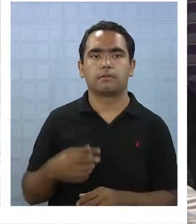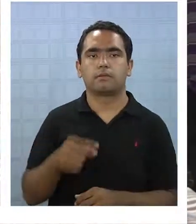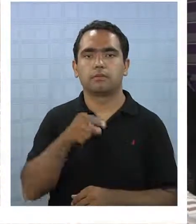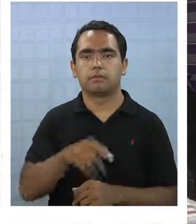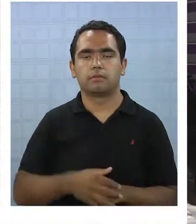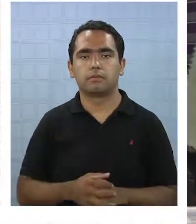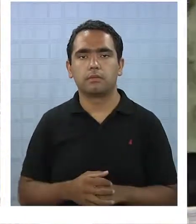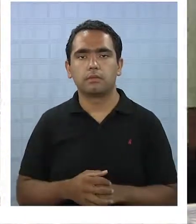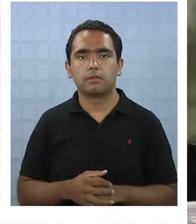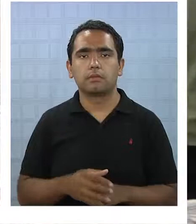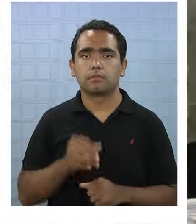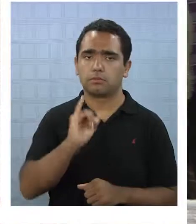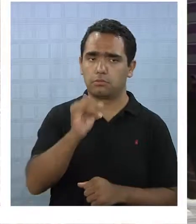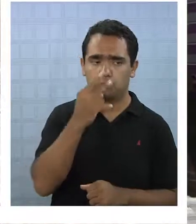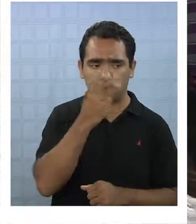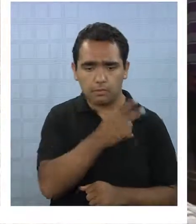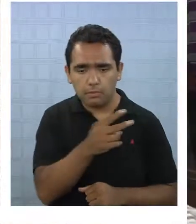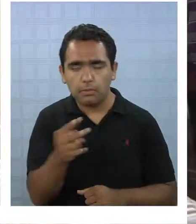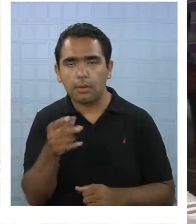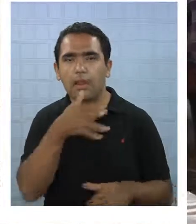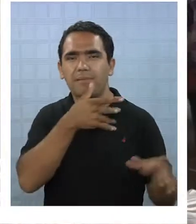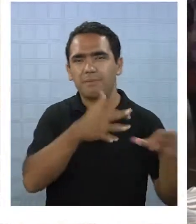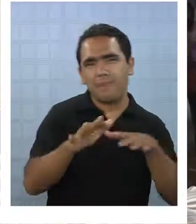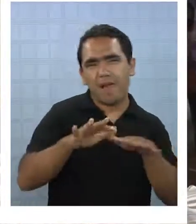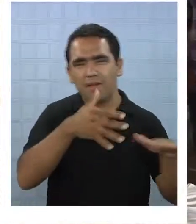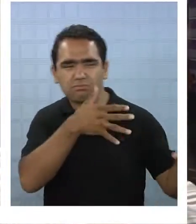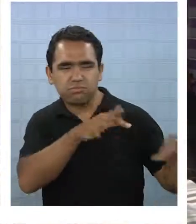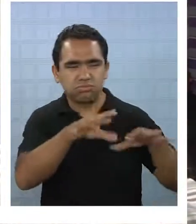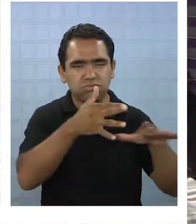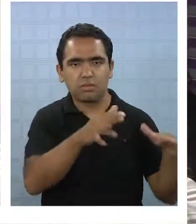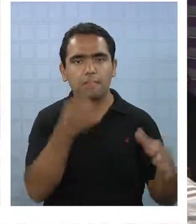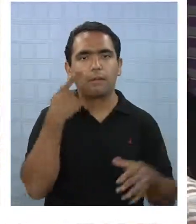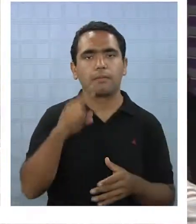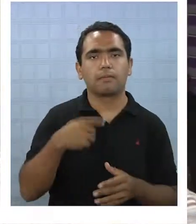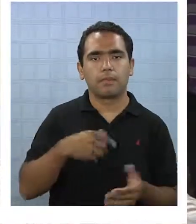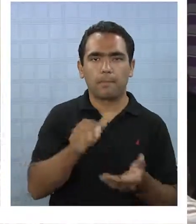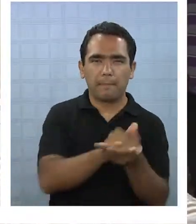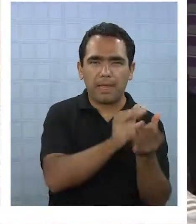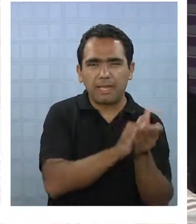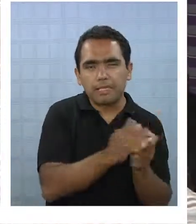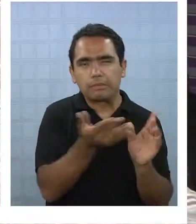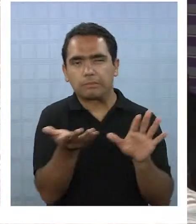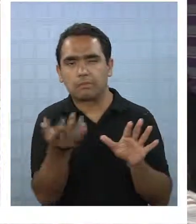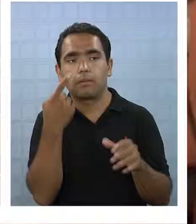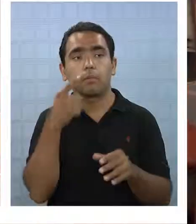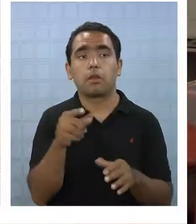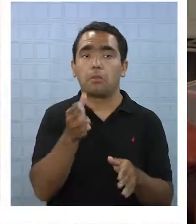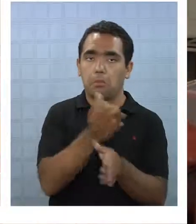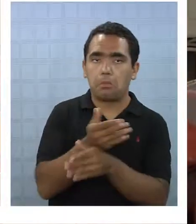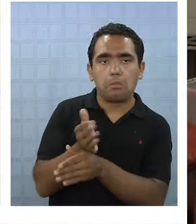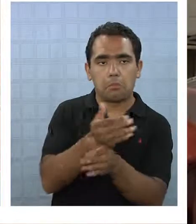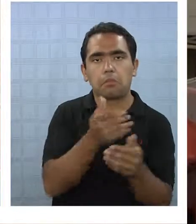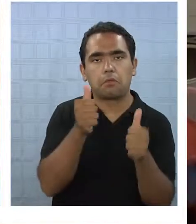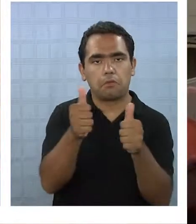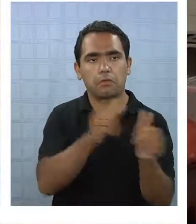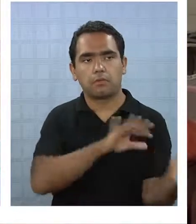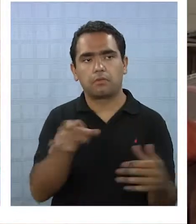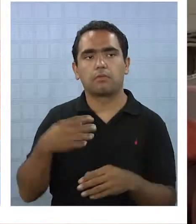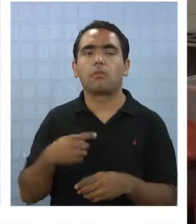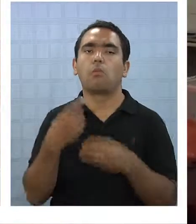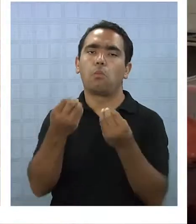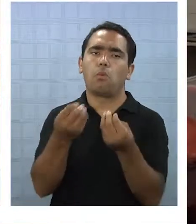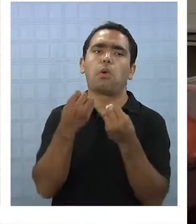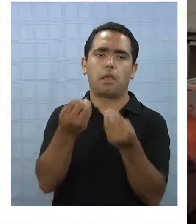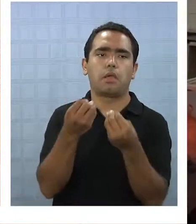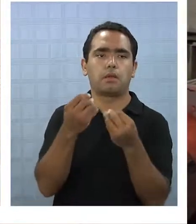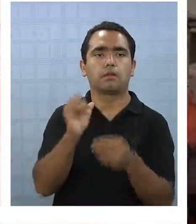Se ve bien, la mar está un poco mala, para los mariscos yo creo, pero para el pejeré está bueno. Buena, muy buena, ha llegado